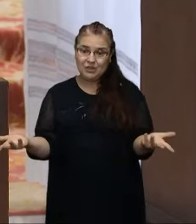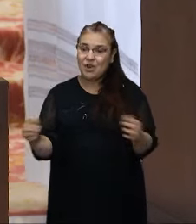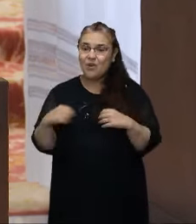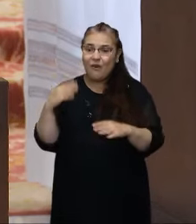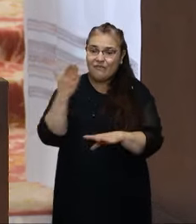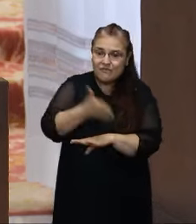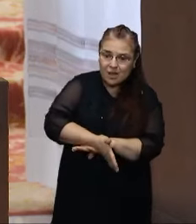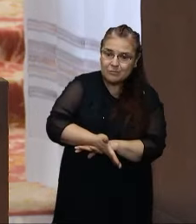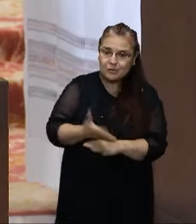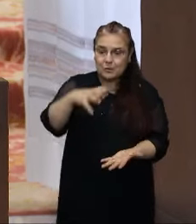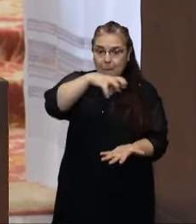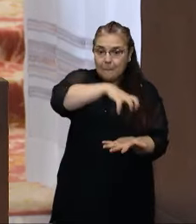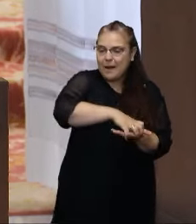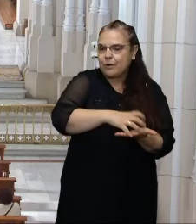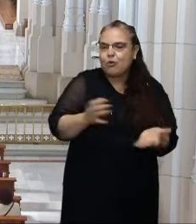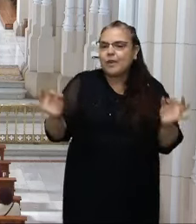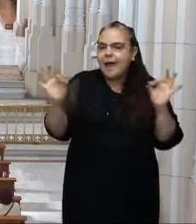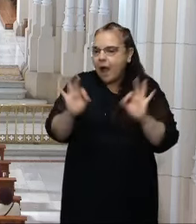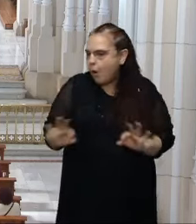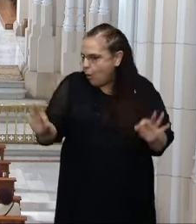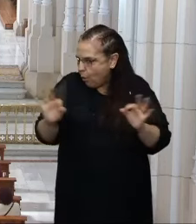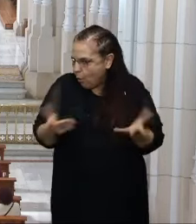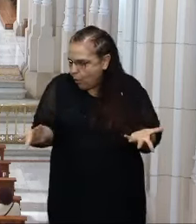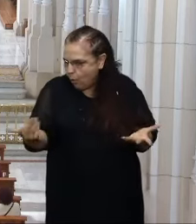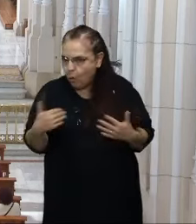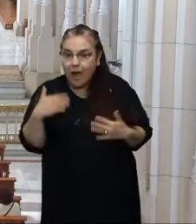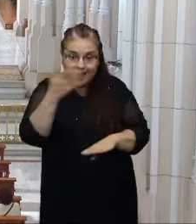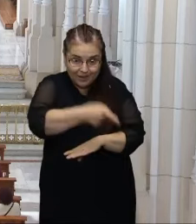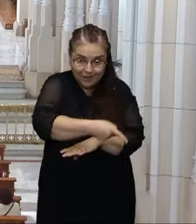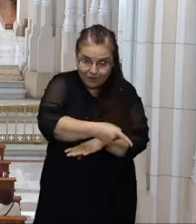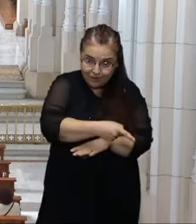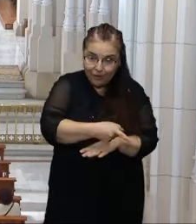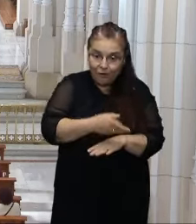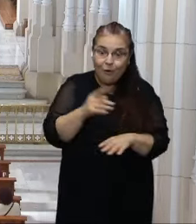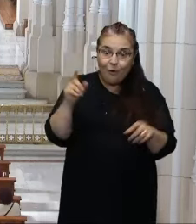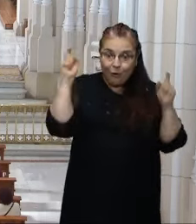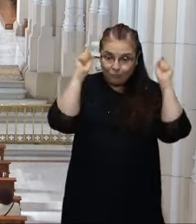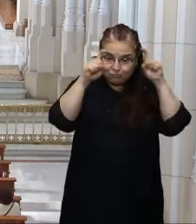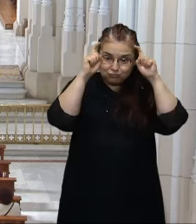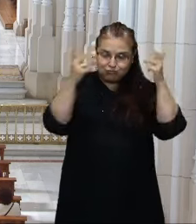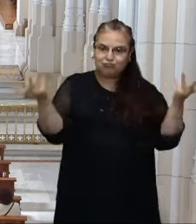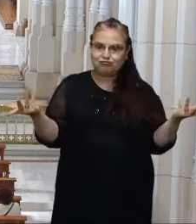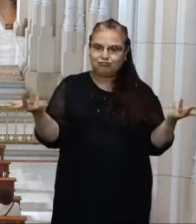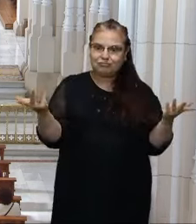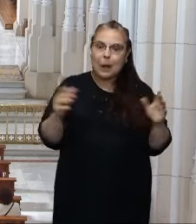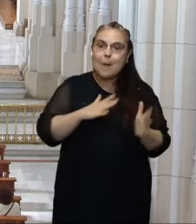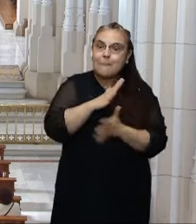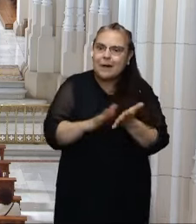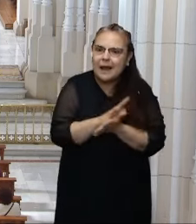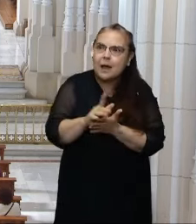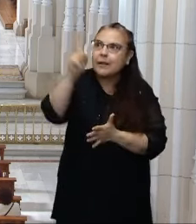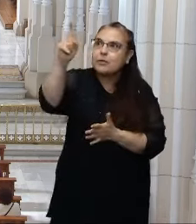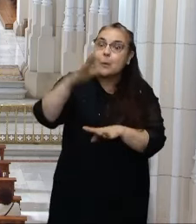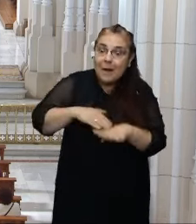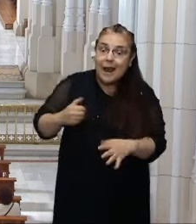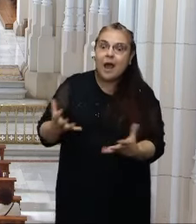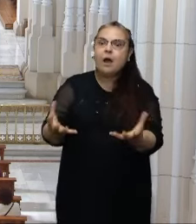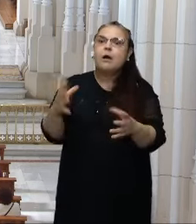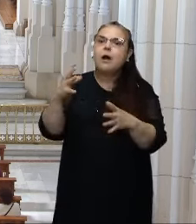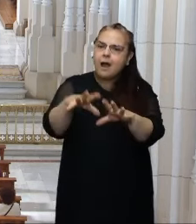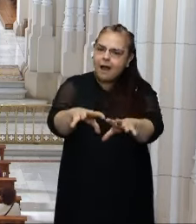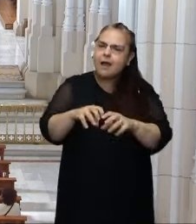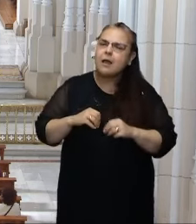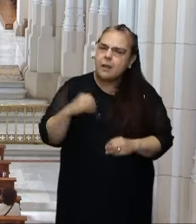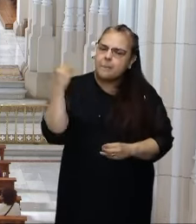parroquia o a donde nos den cursos de formación sobre la palabra de Dios para entenderla mejor, para